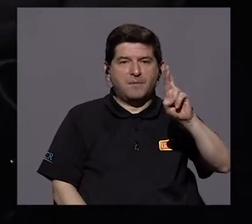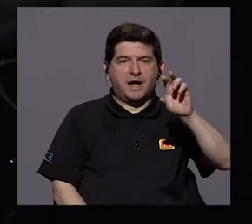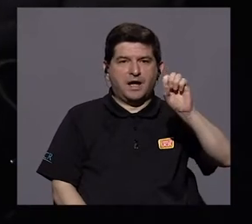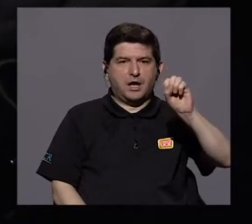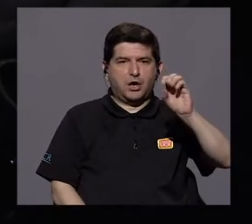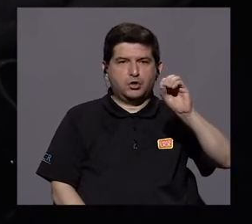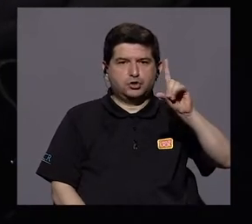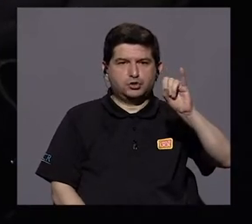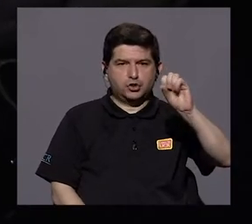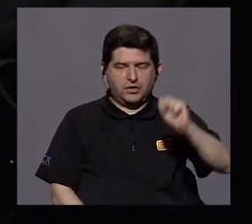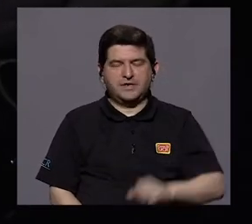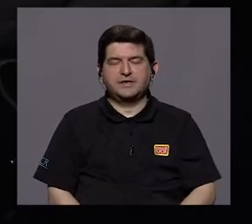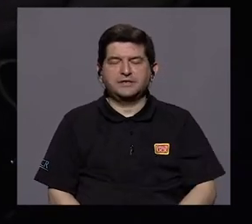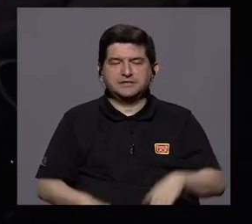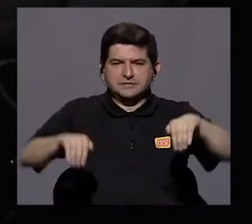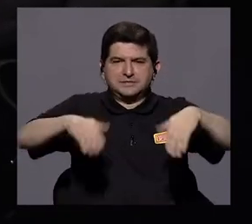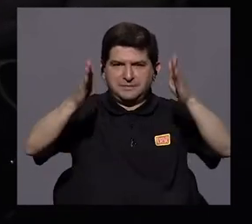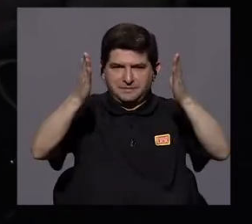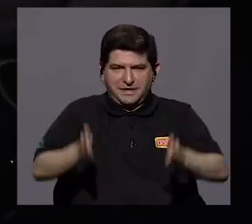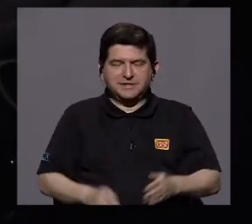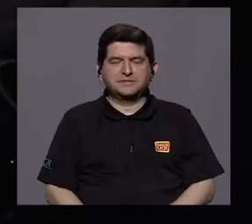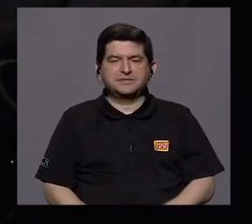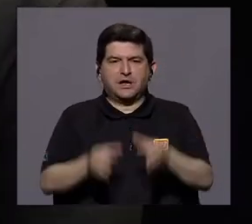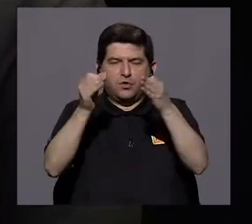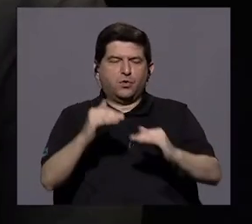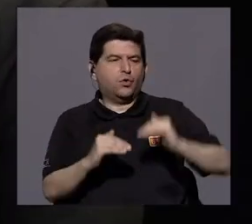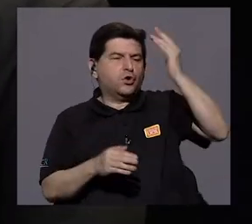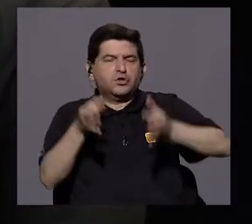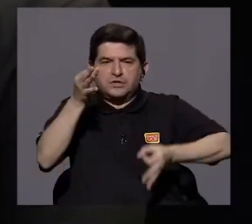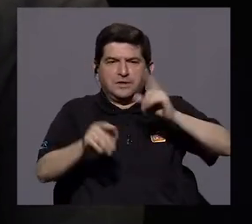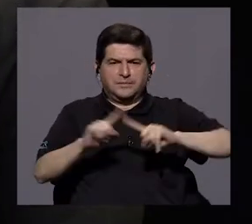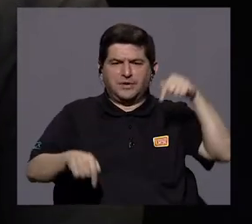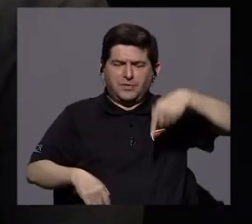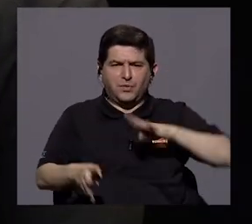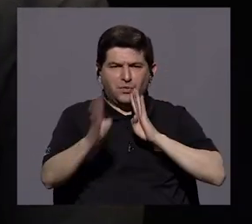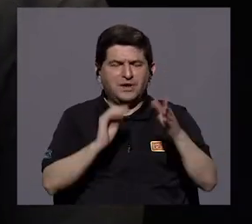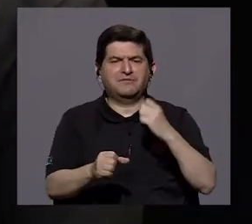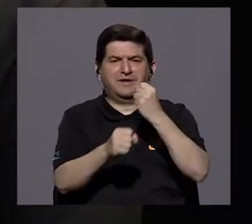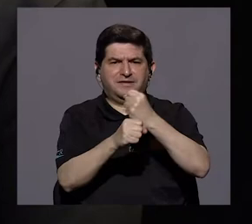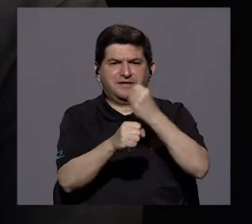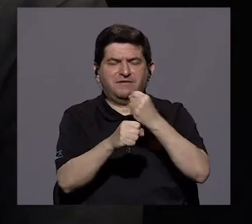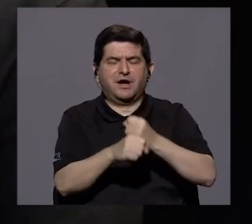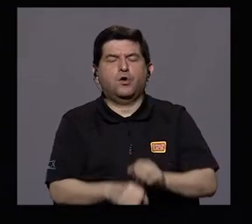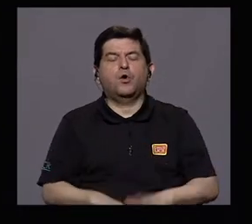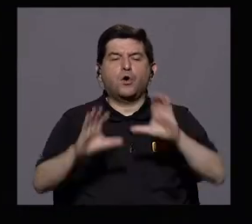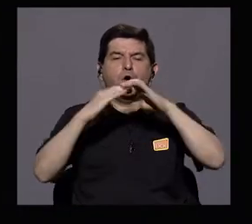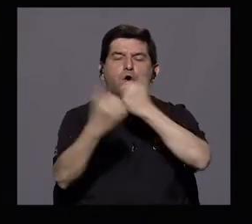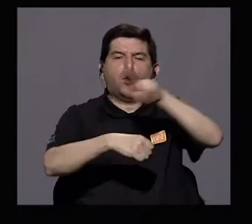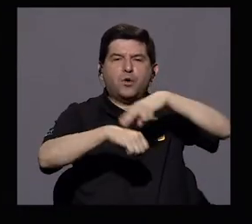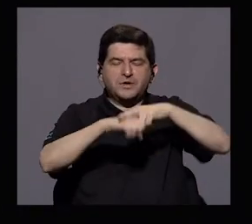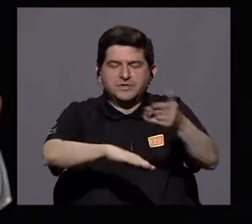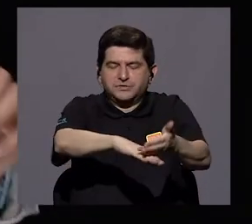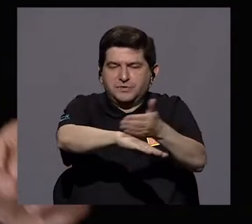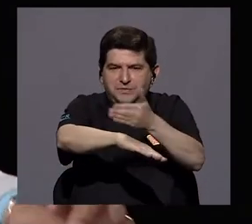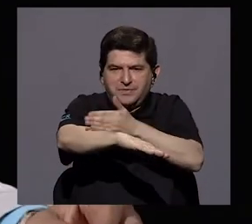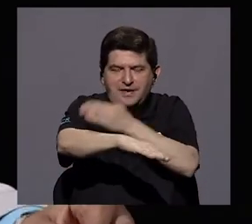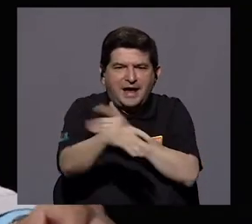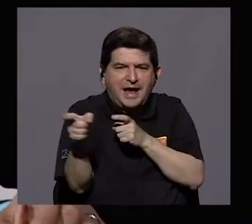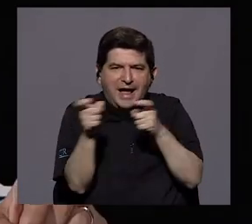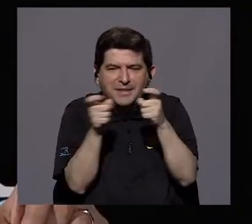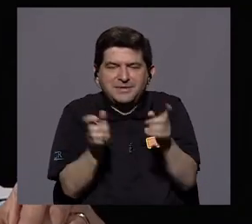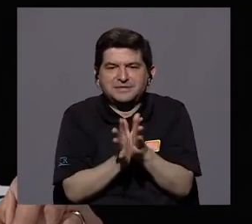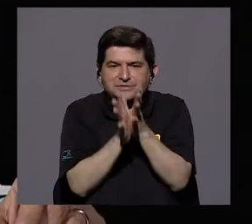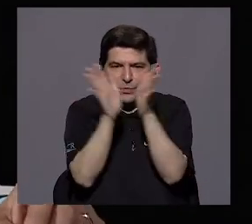Román Solís Zelaya, magistrado de la Corte Suprema de Justicia, pero hoy estamos hablando de la labor de CONAMAC, que es la Comisión Nacional para el Mejoramiento